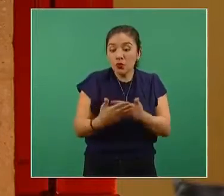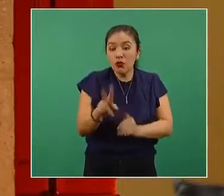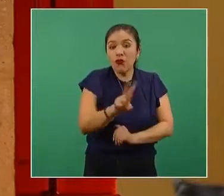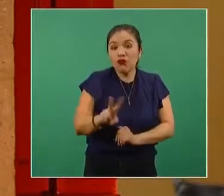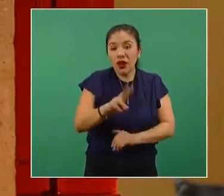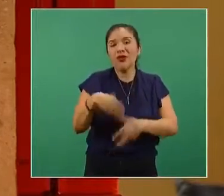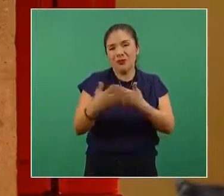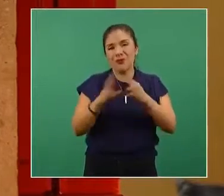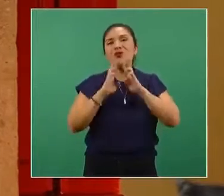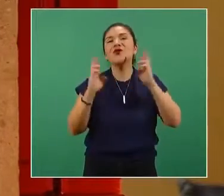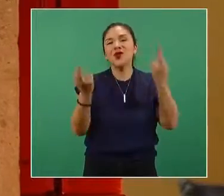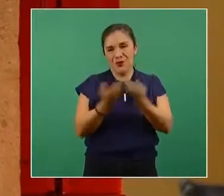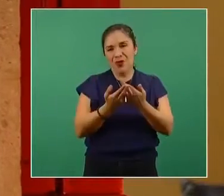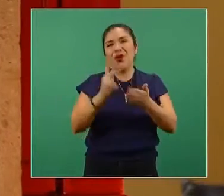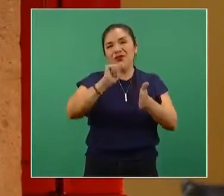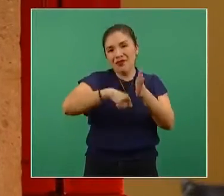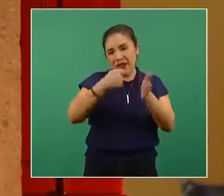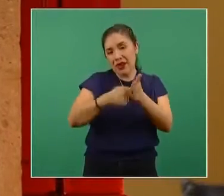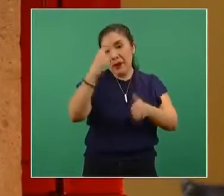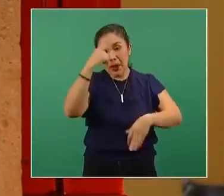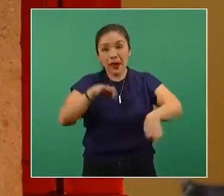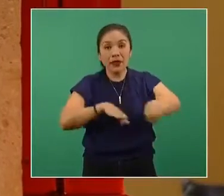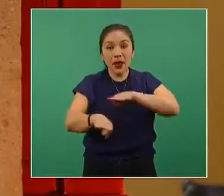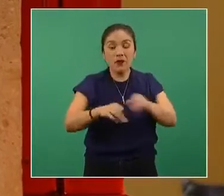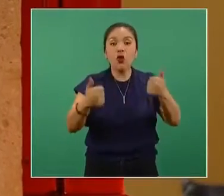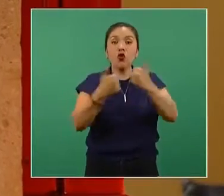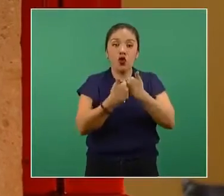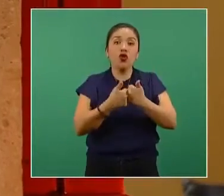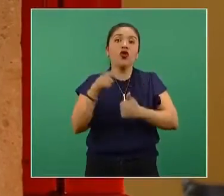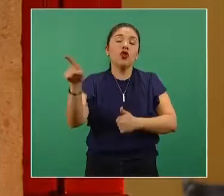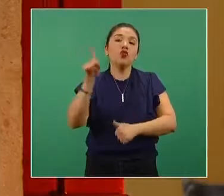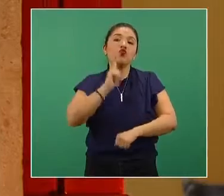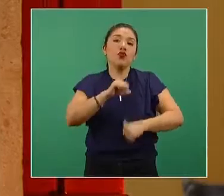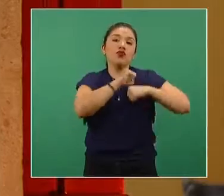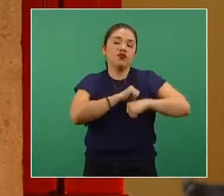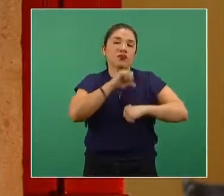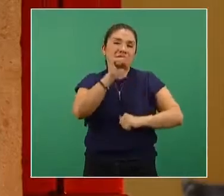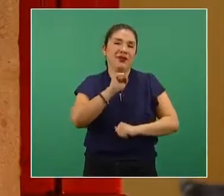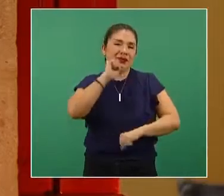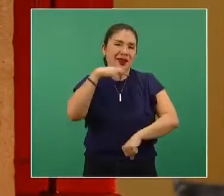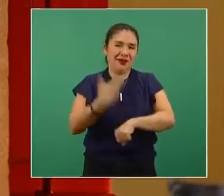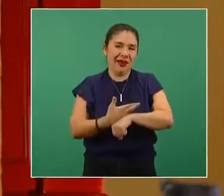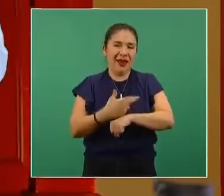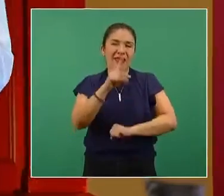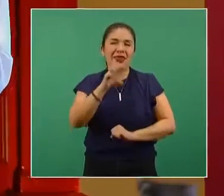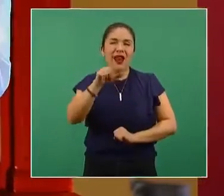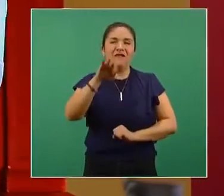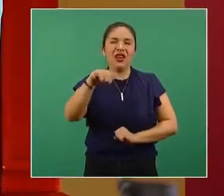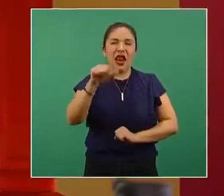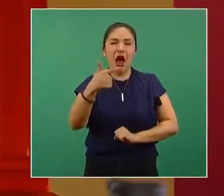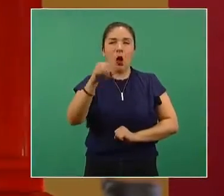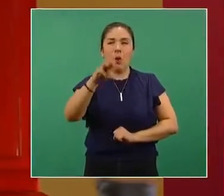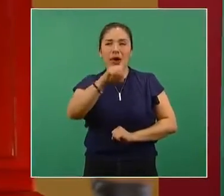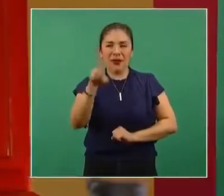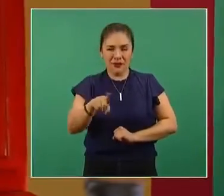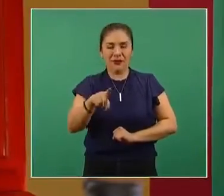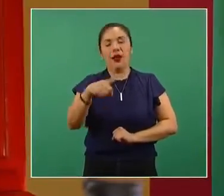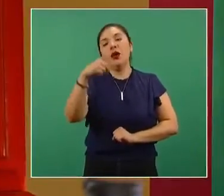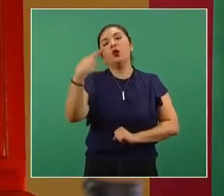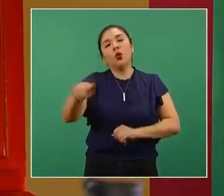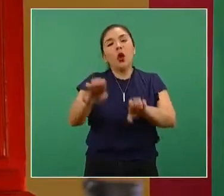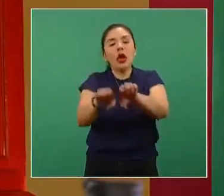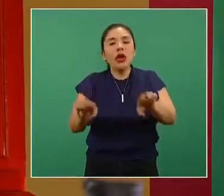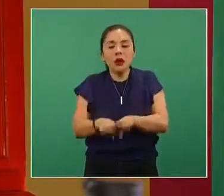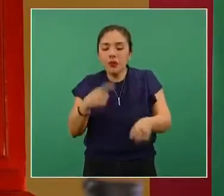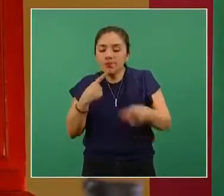reunión técnica de trabajo con la Secretaria de Educación Pública, la maestra Delfina Gómez, y su equipo para